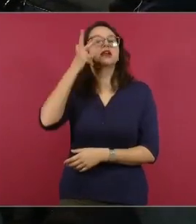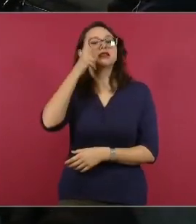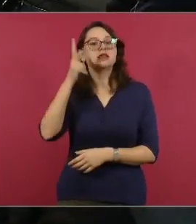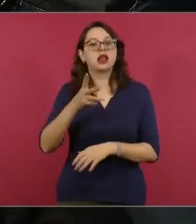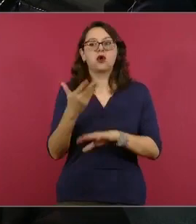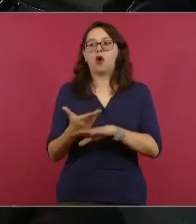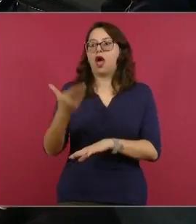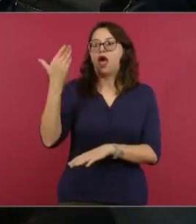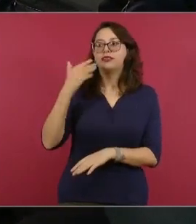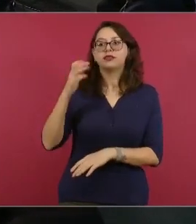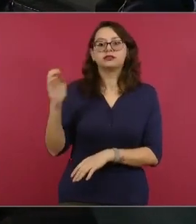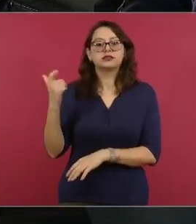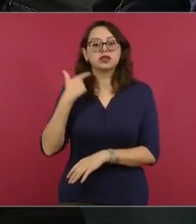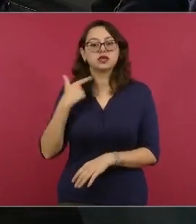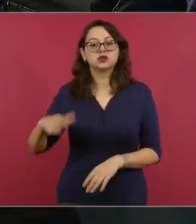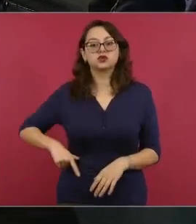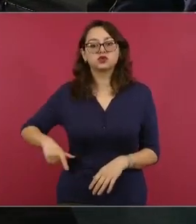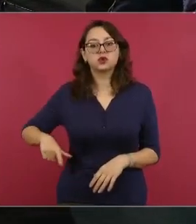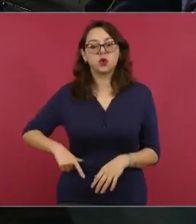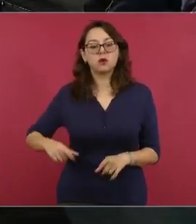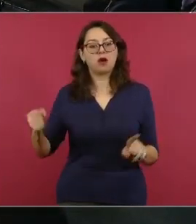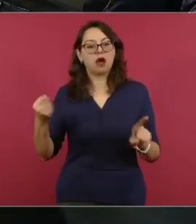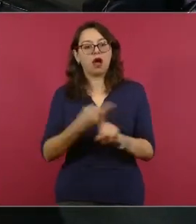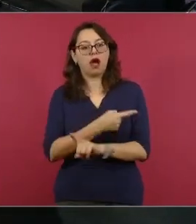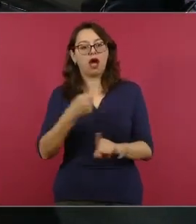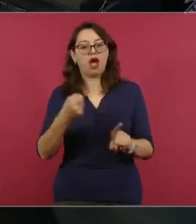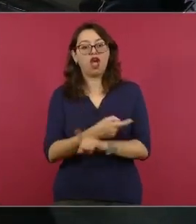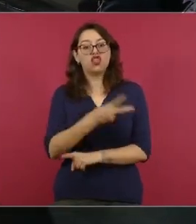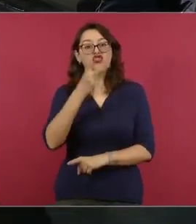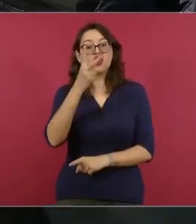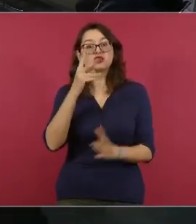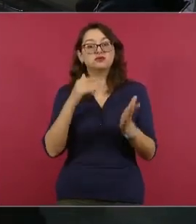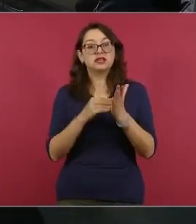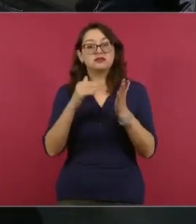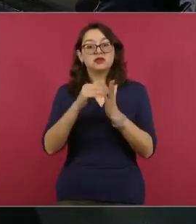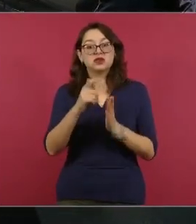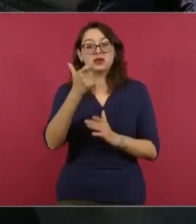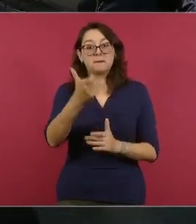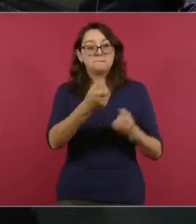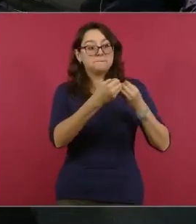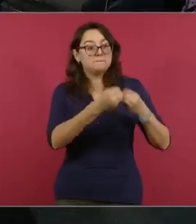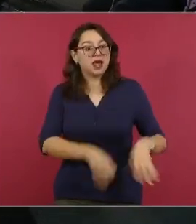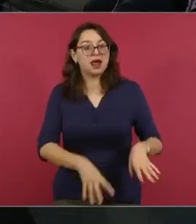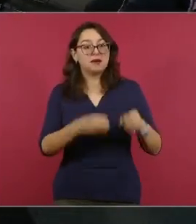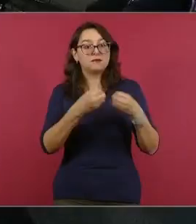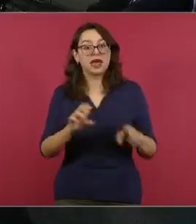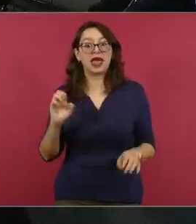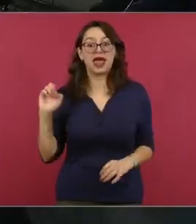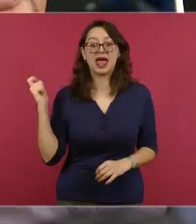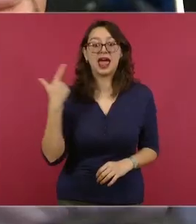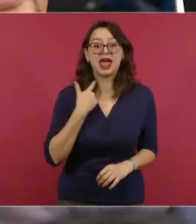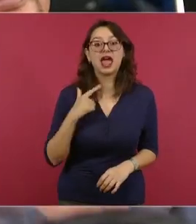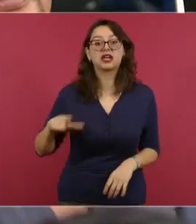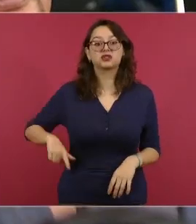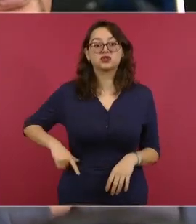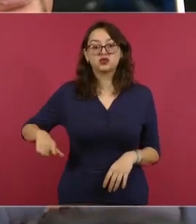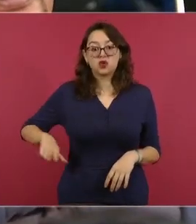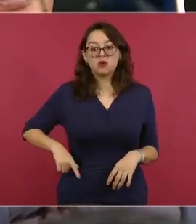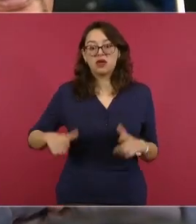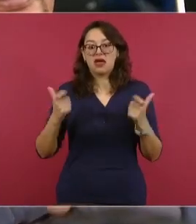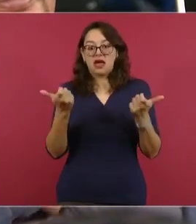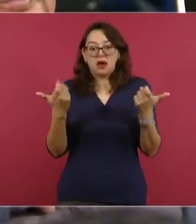donde diversos alcaldes han desviado más de 2,000 millones de pesos del erario del pueblo para fines personales. Esto ha generado